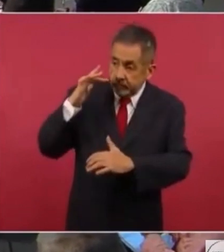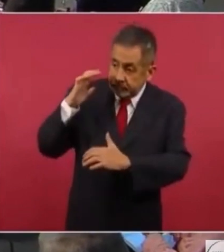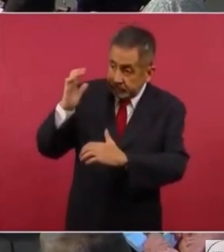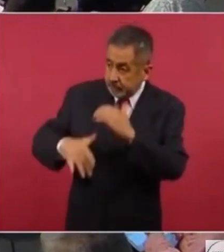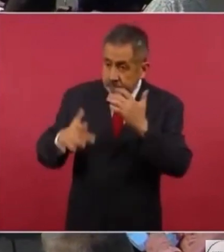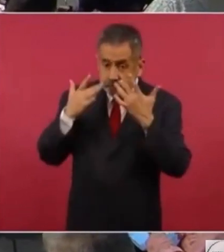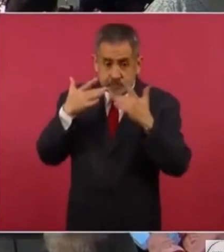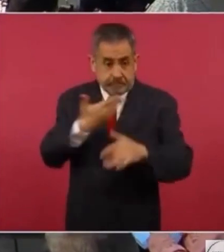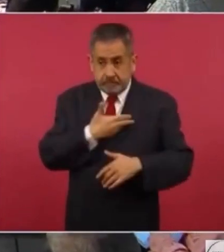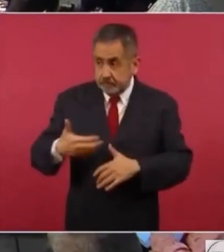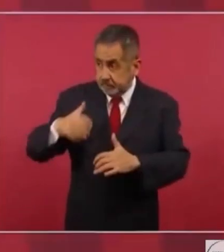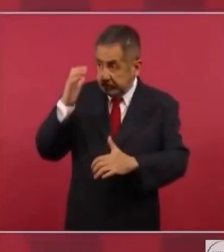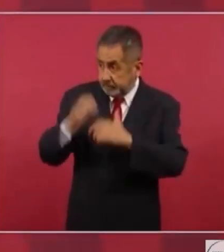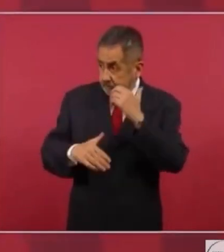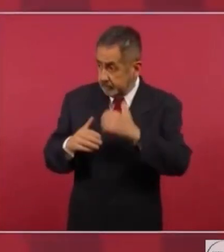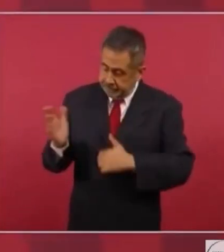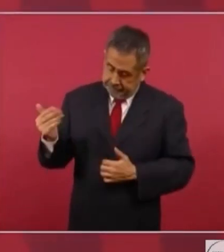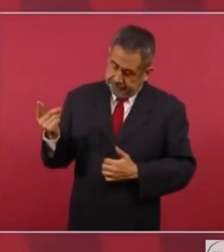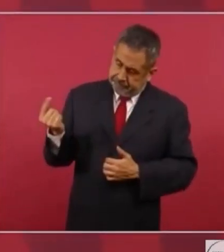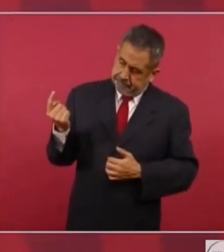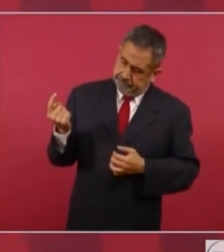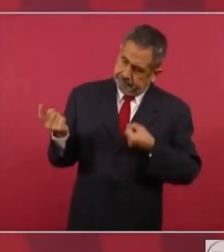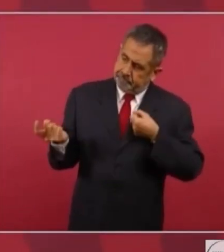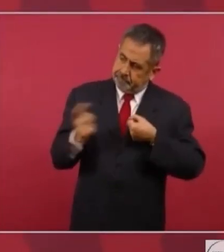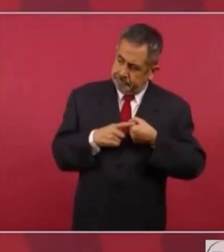de que terminó